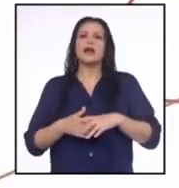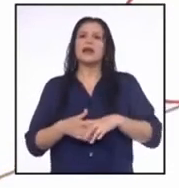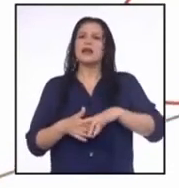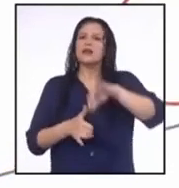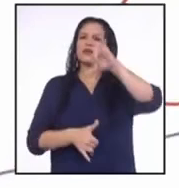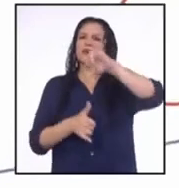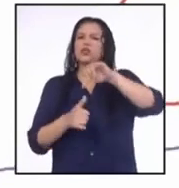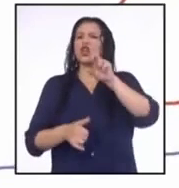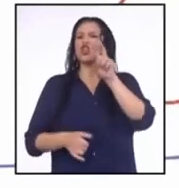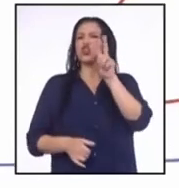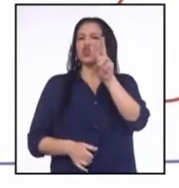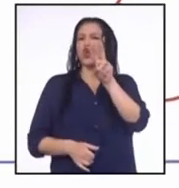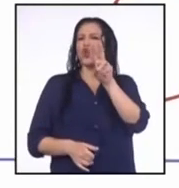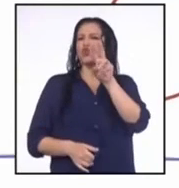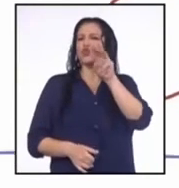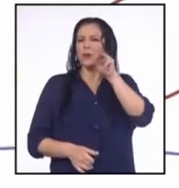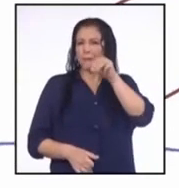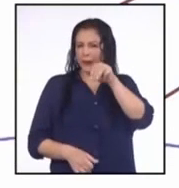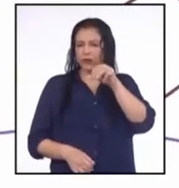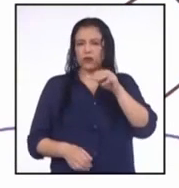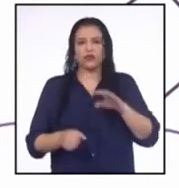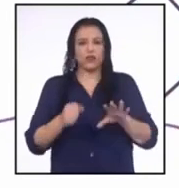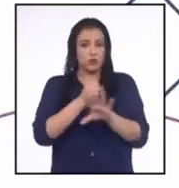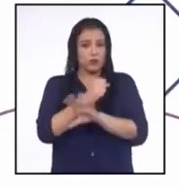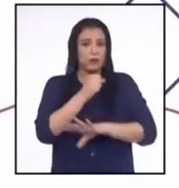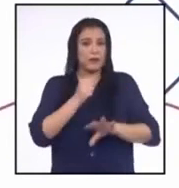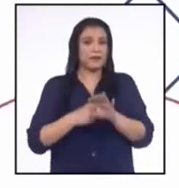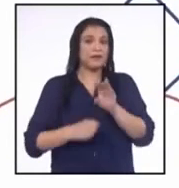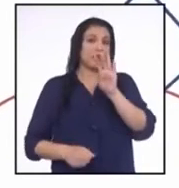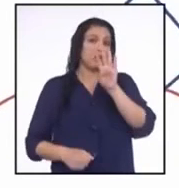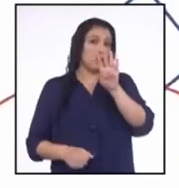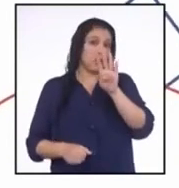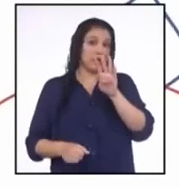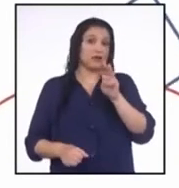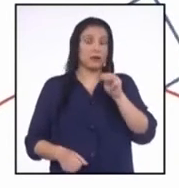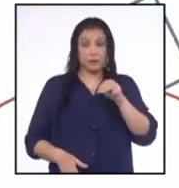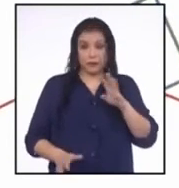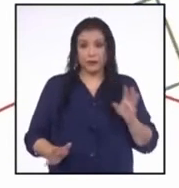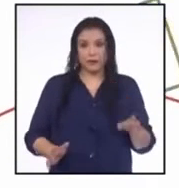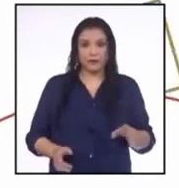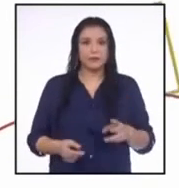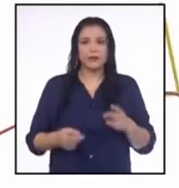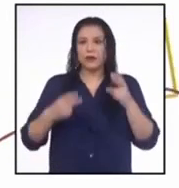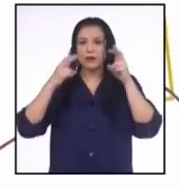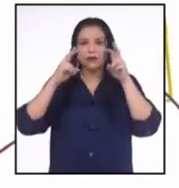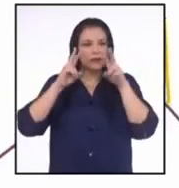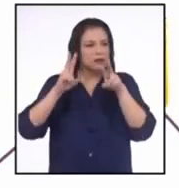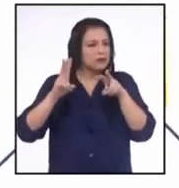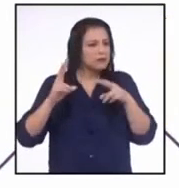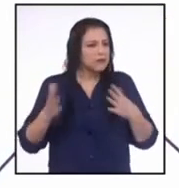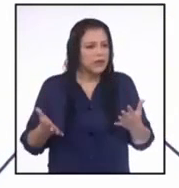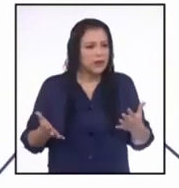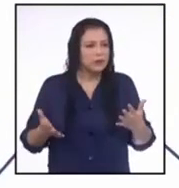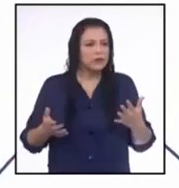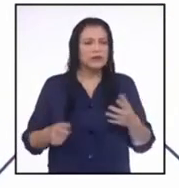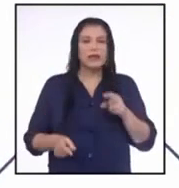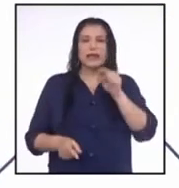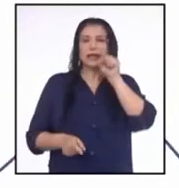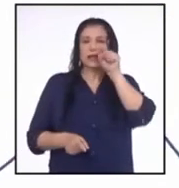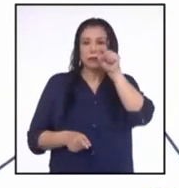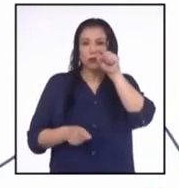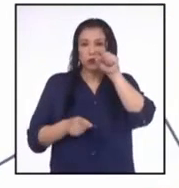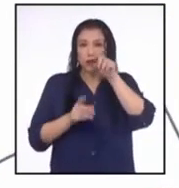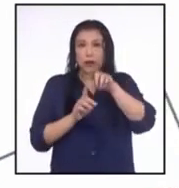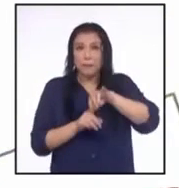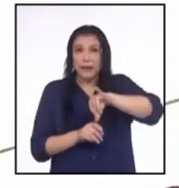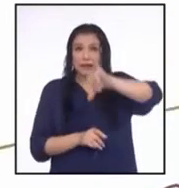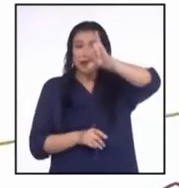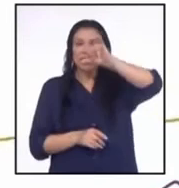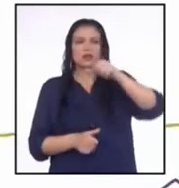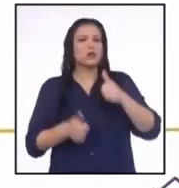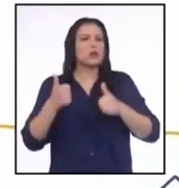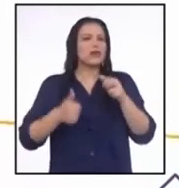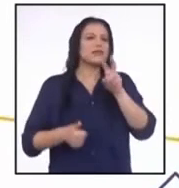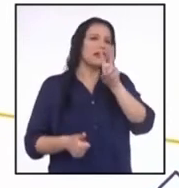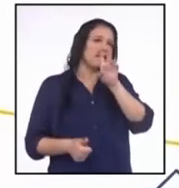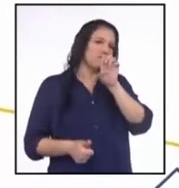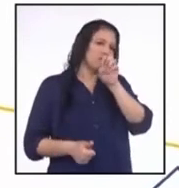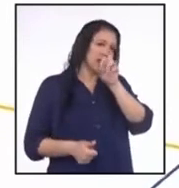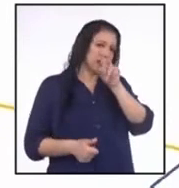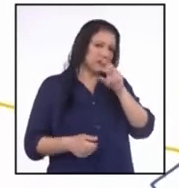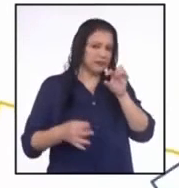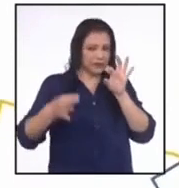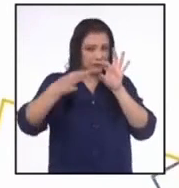metros de altura y una base de 4 metros. Observamos entonces que el puntal más alto es el